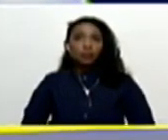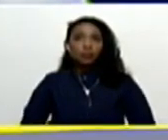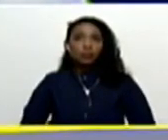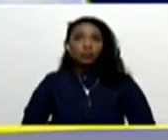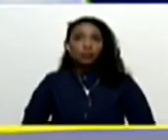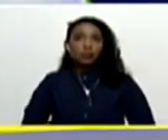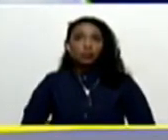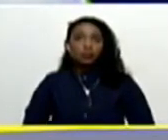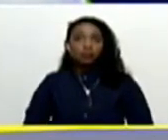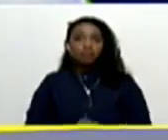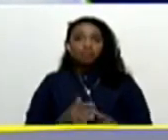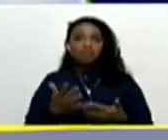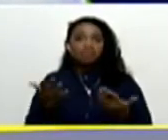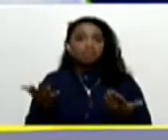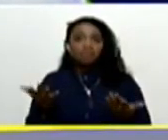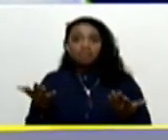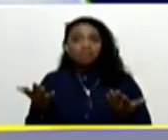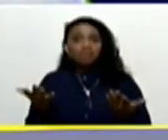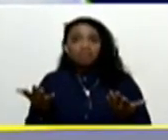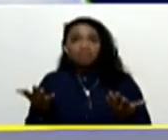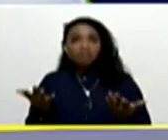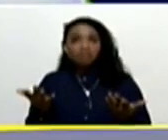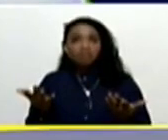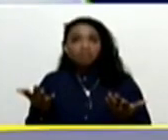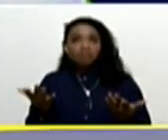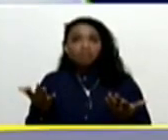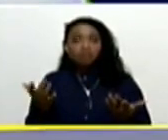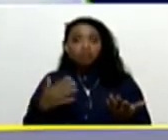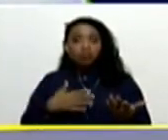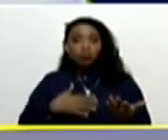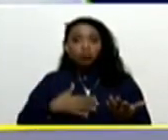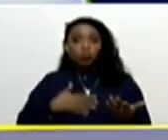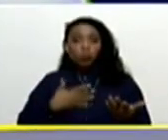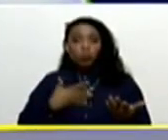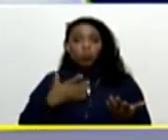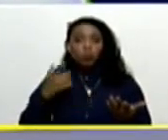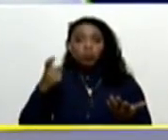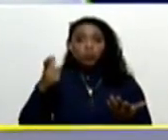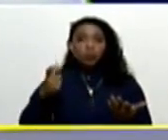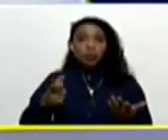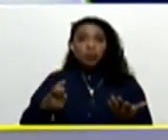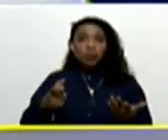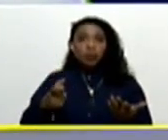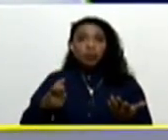Es que pude conocer a Chávez,